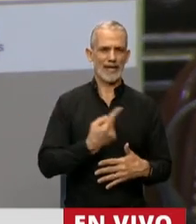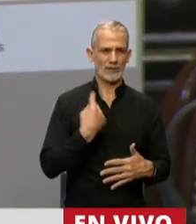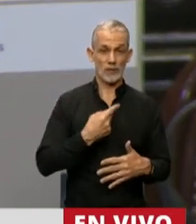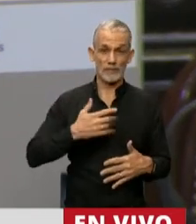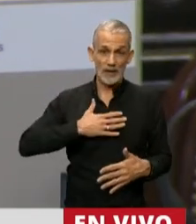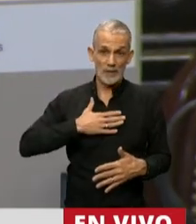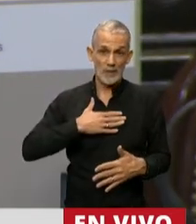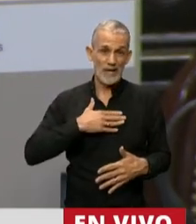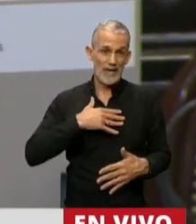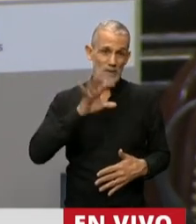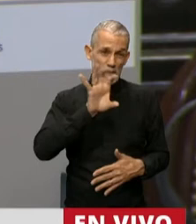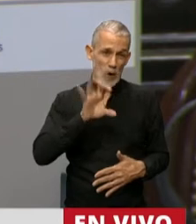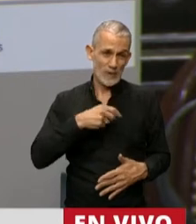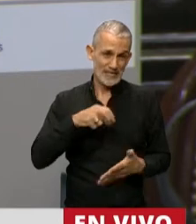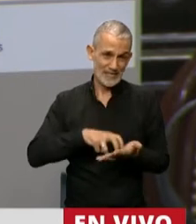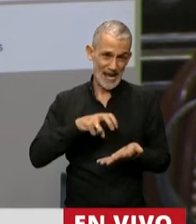mi provincia